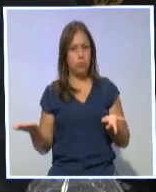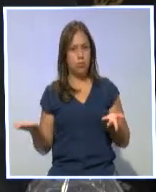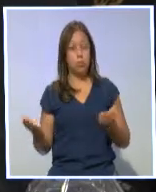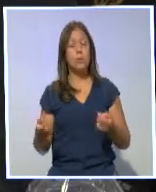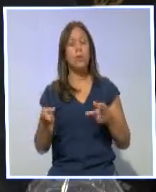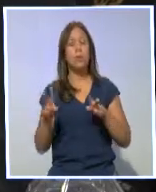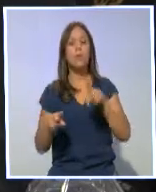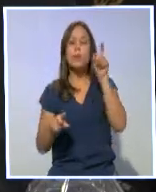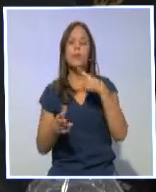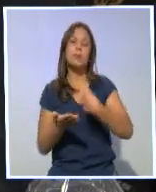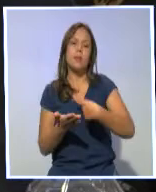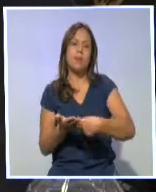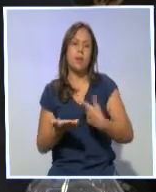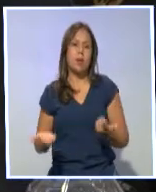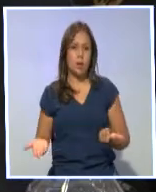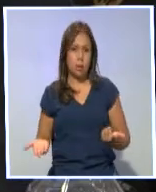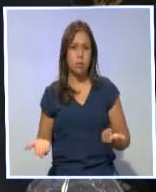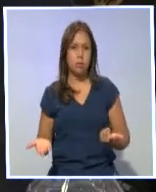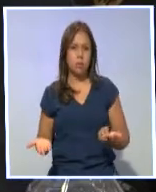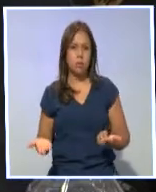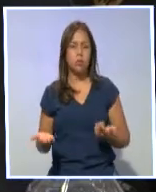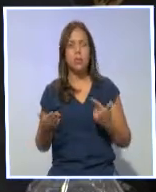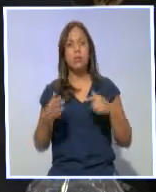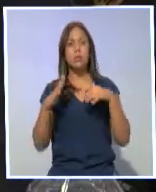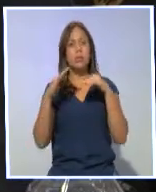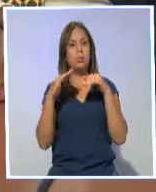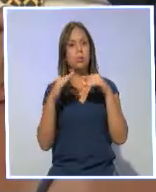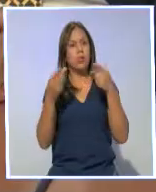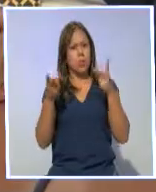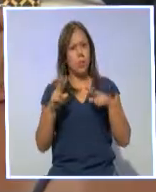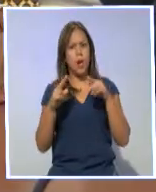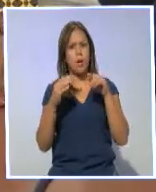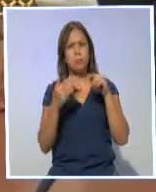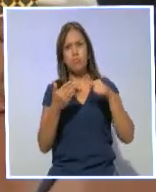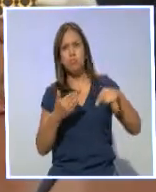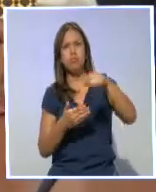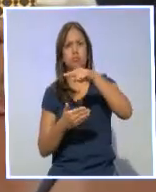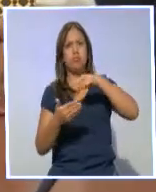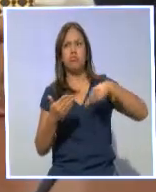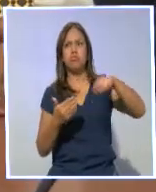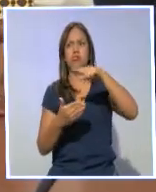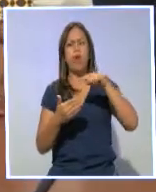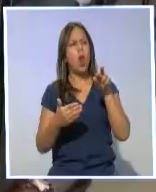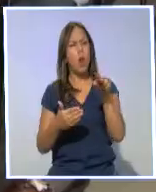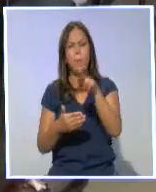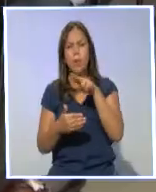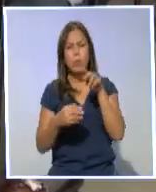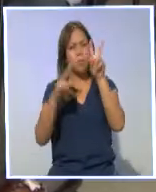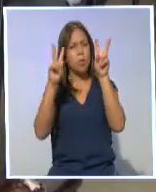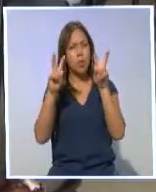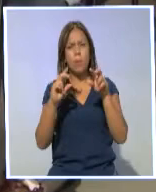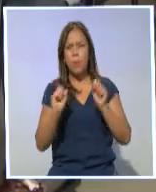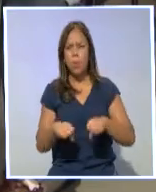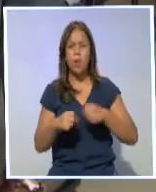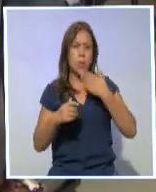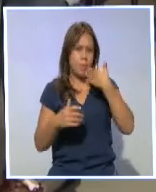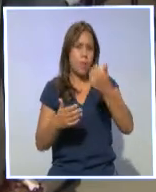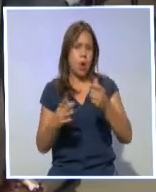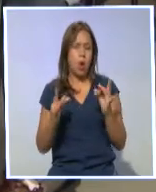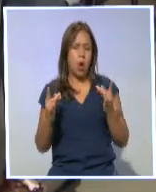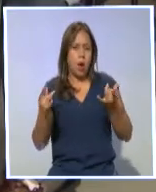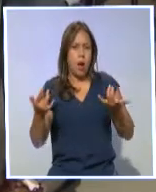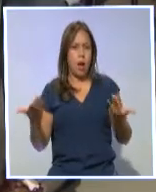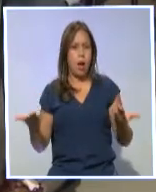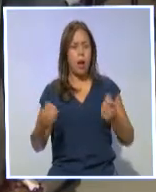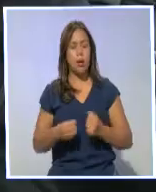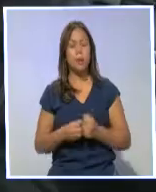haber discusiones incluso no lineales sino circulares. Sin embargo, Galo Naranjo, rector de la Universidad Técnica de Ambato, no compartió el